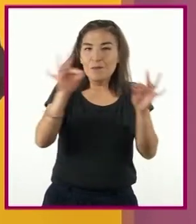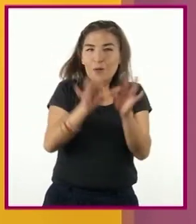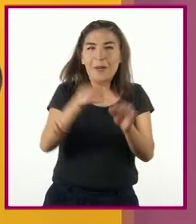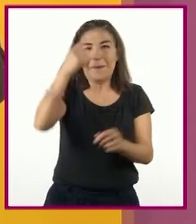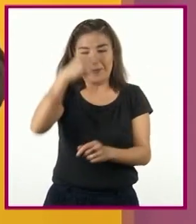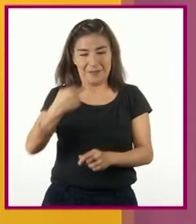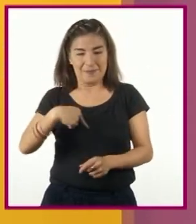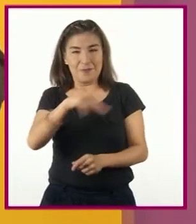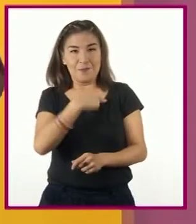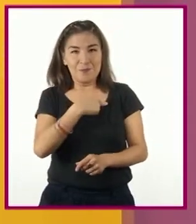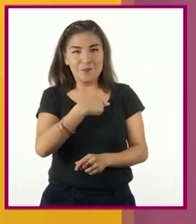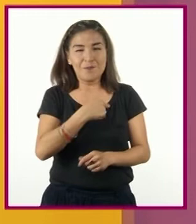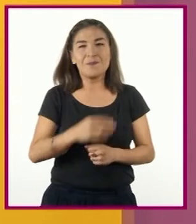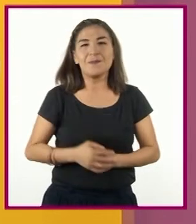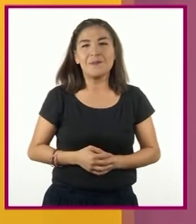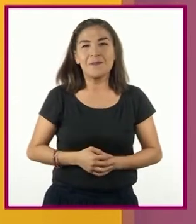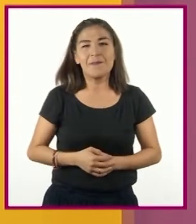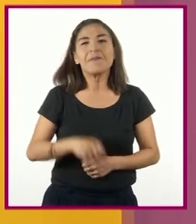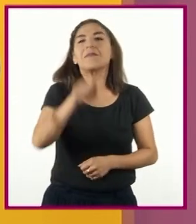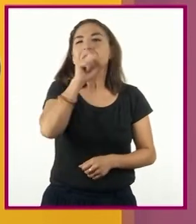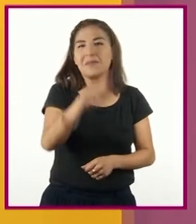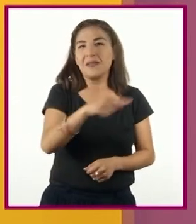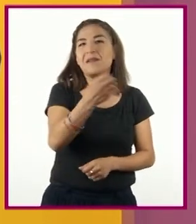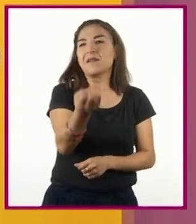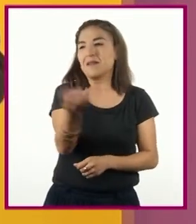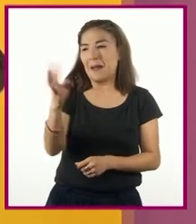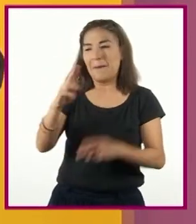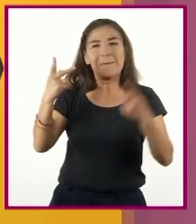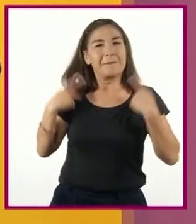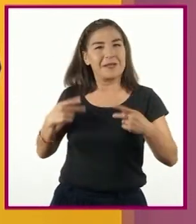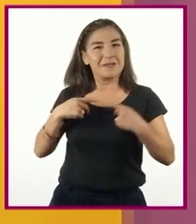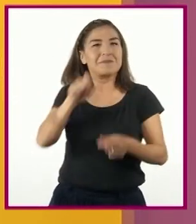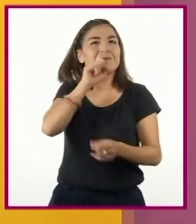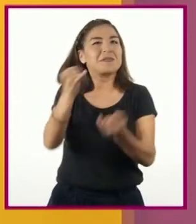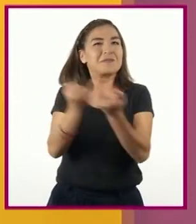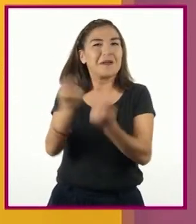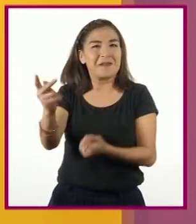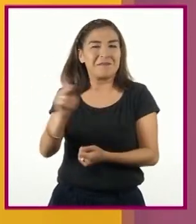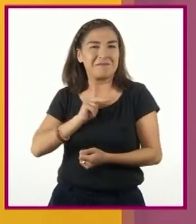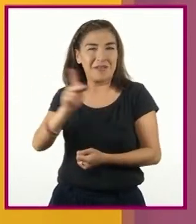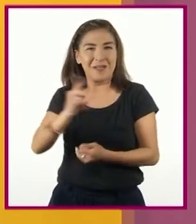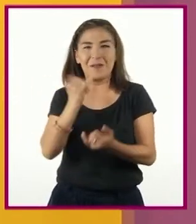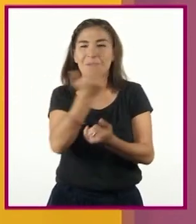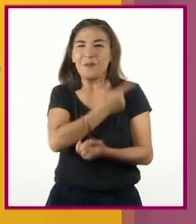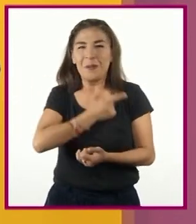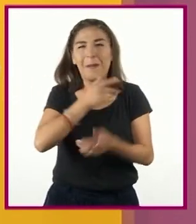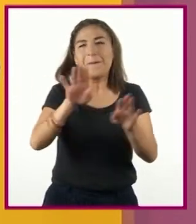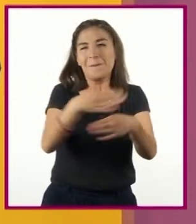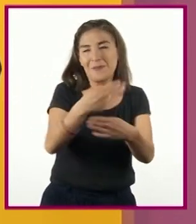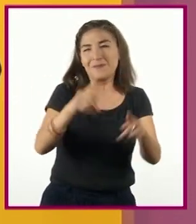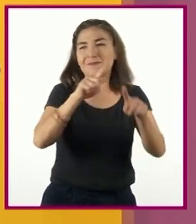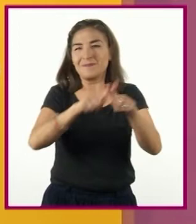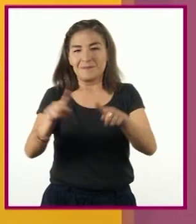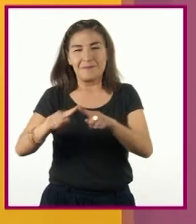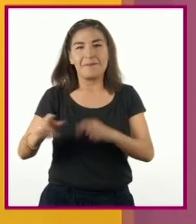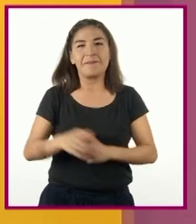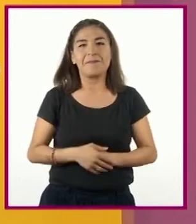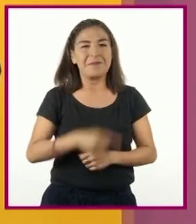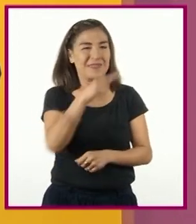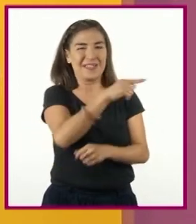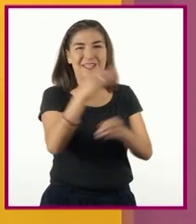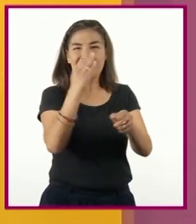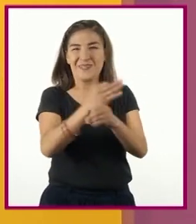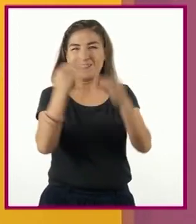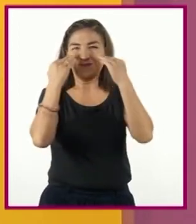para nosotras y nosotros, lo son también para las y los demás. Precisamente en los testimonios que nos